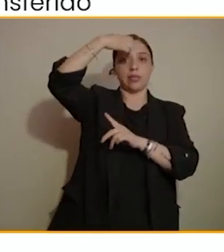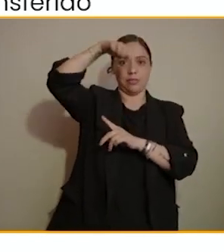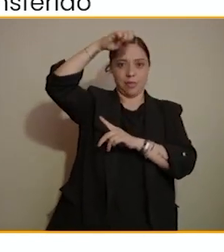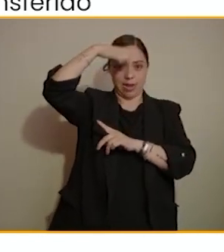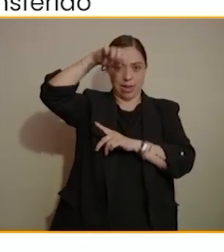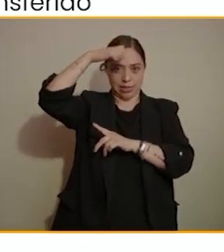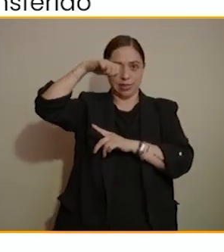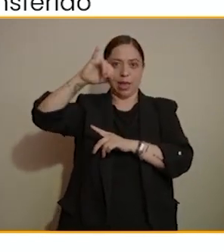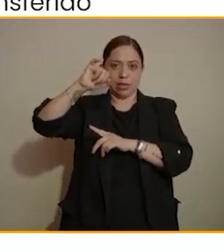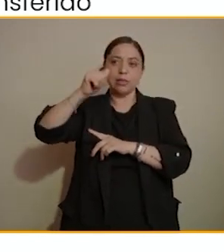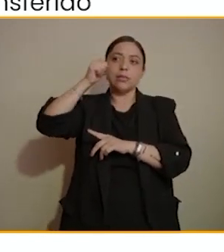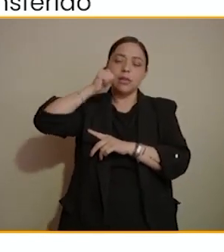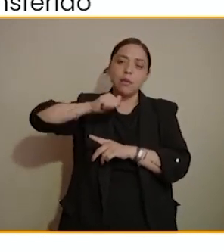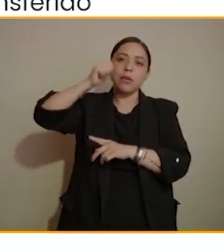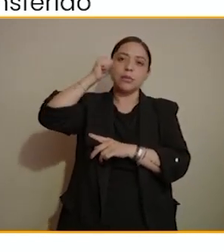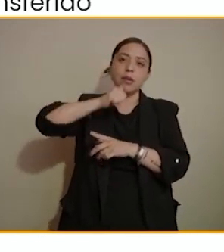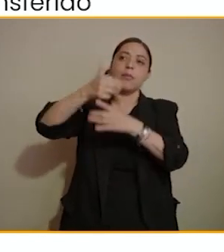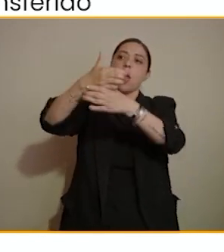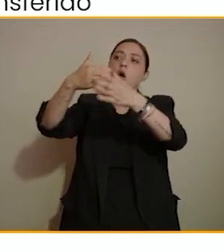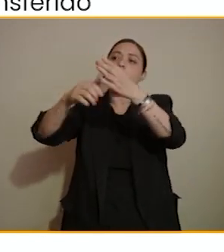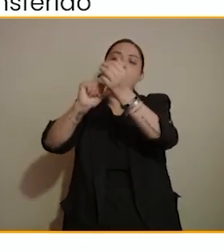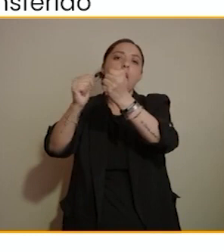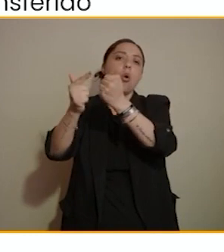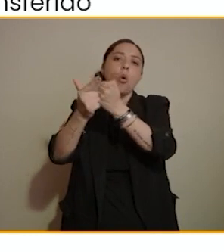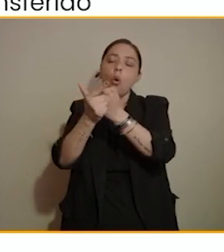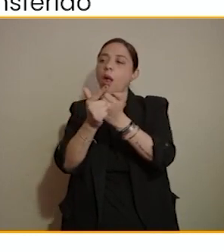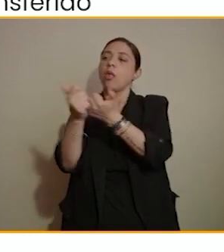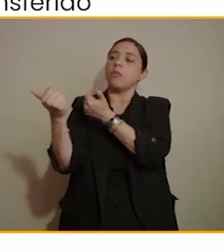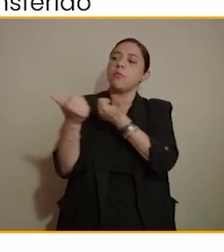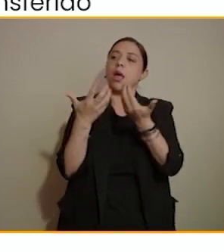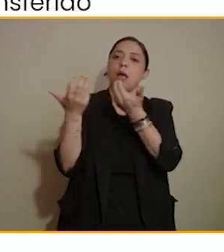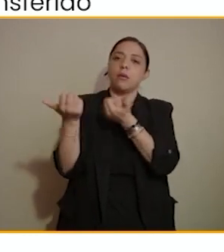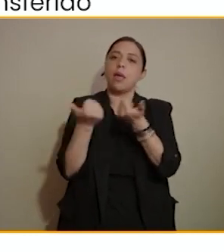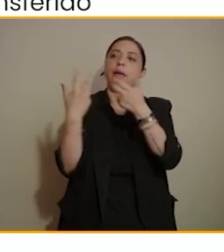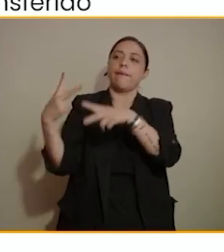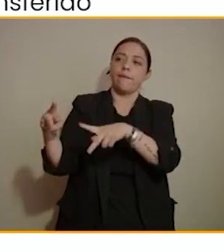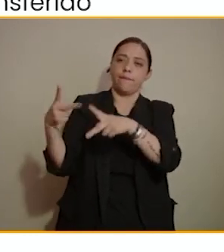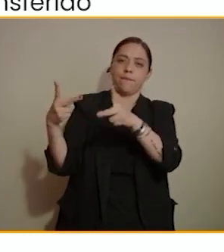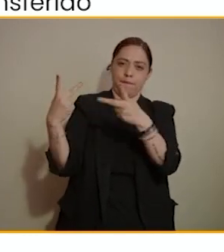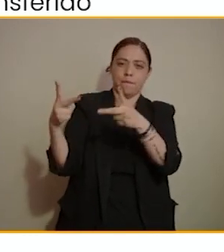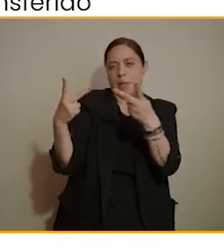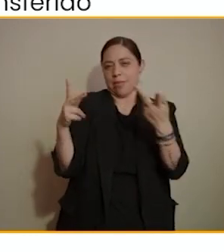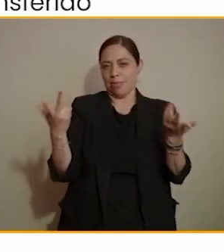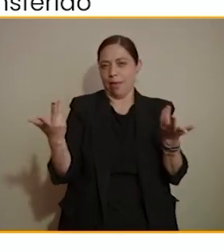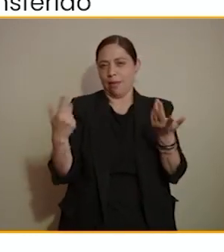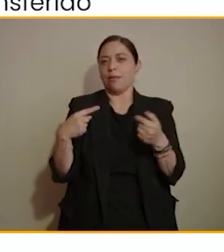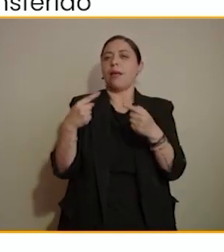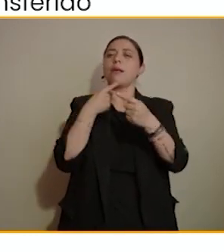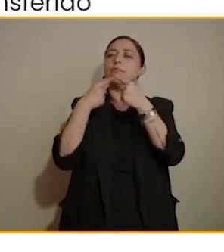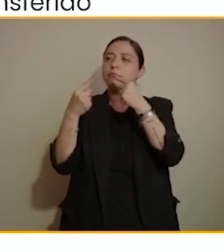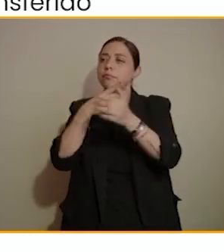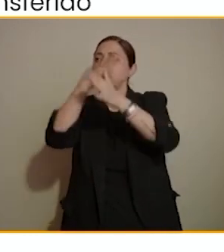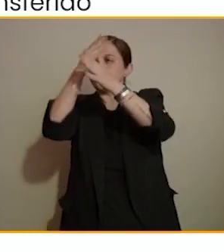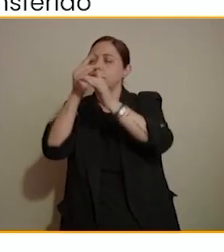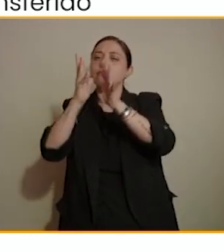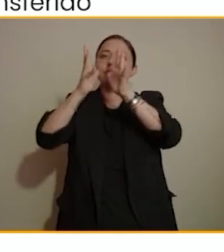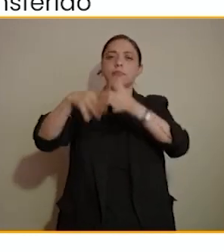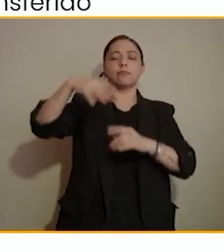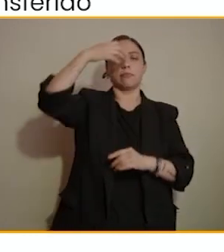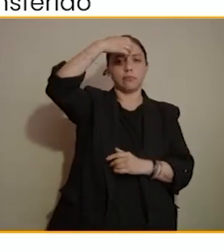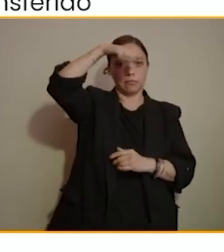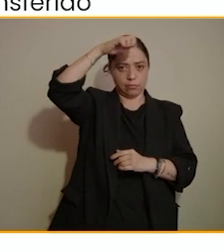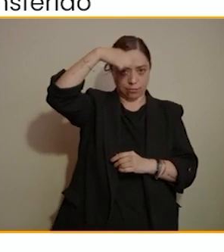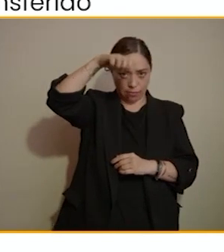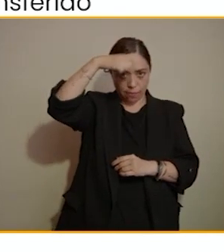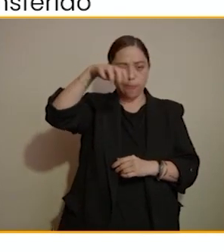proveyendo cierto producto, que ya tengan experiencia en este tipo de acuerdos, que ya tengan experiencia